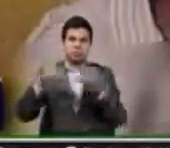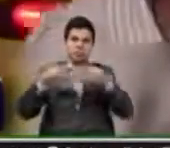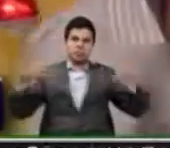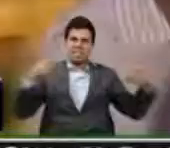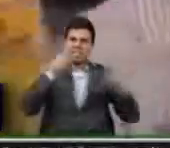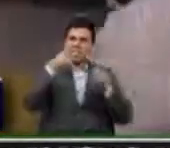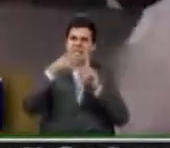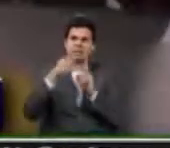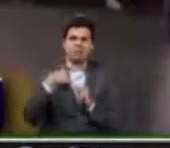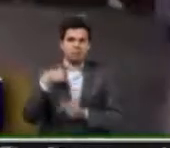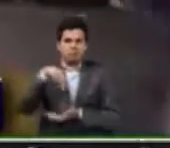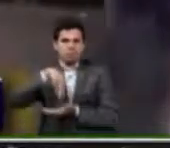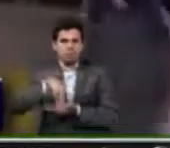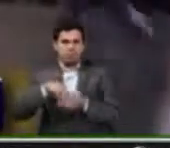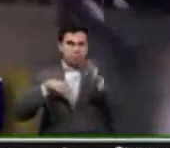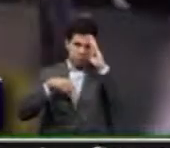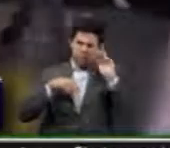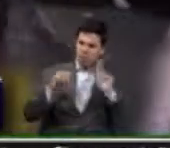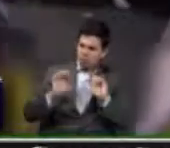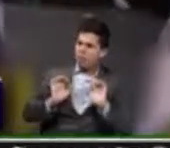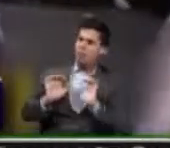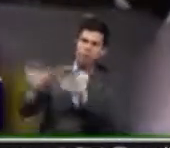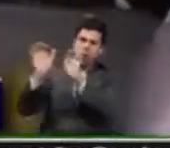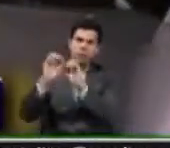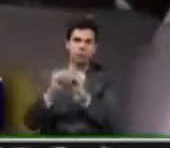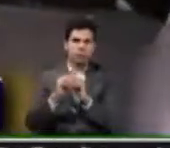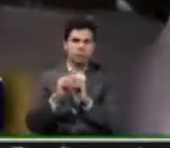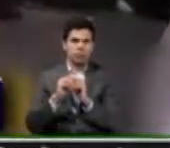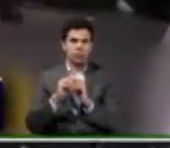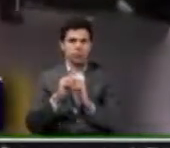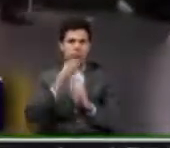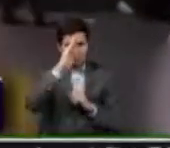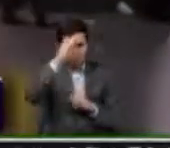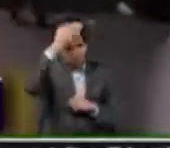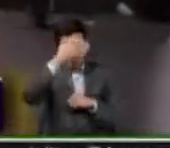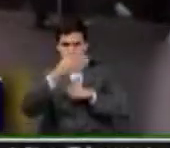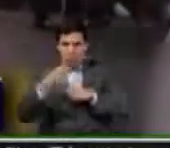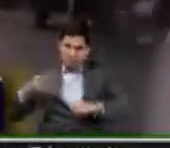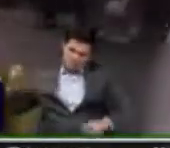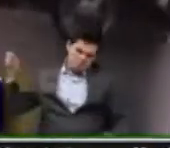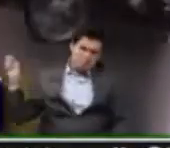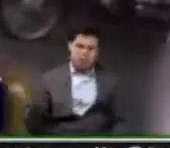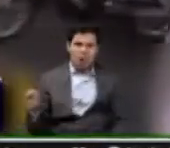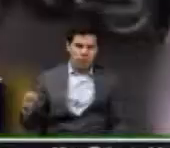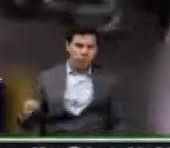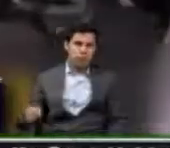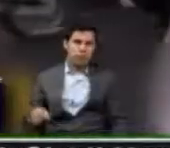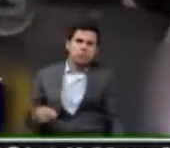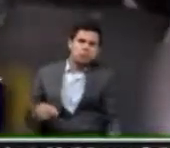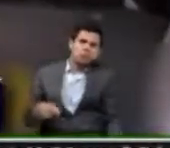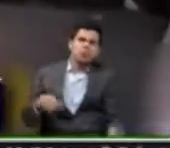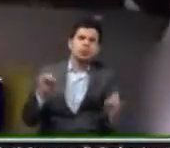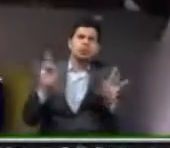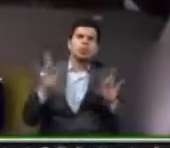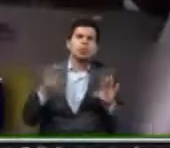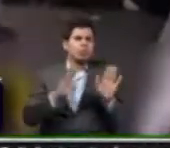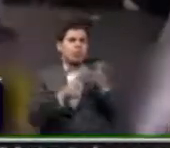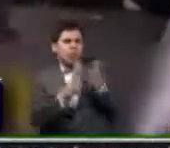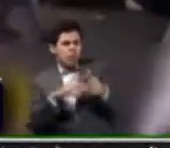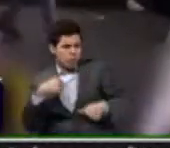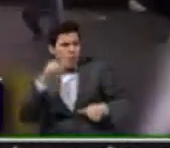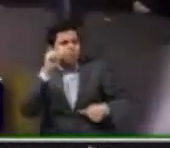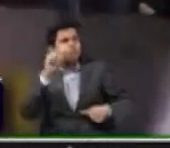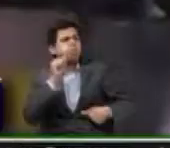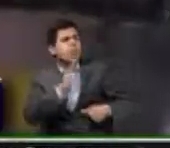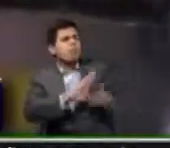y él llegó y me empujó. Y llegó el del ESMAD a pegarme y él me pegó con el bolillo en una pierna, me pegó un bolillazo. Yo le dije, no me pegue, que estoy